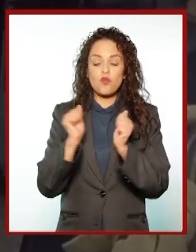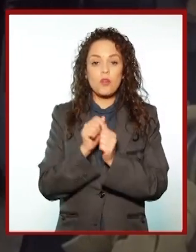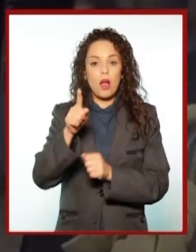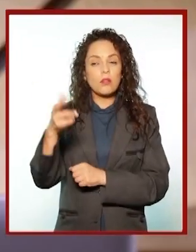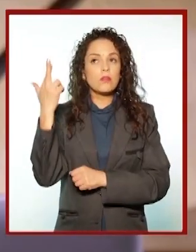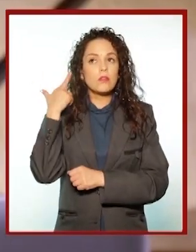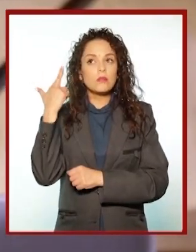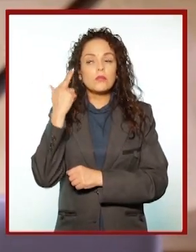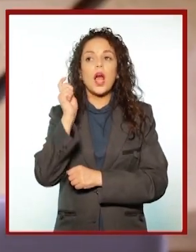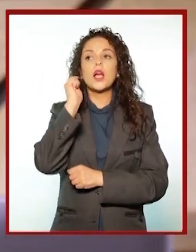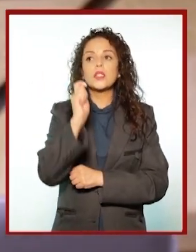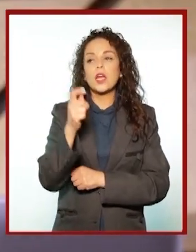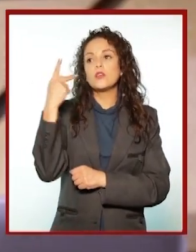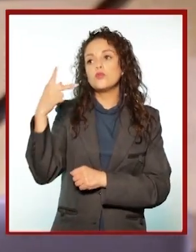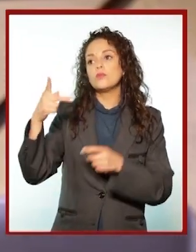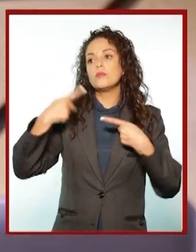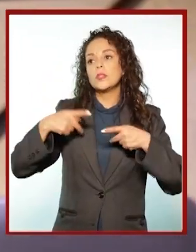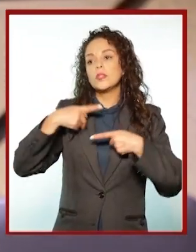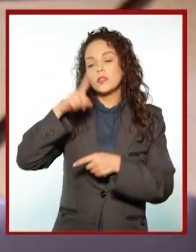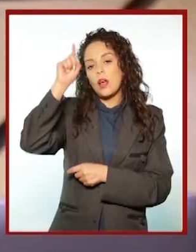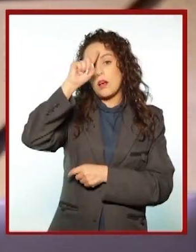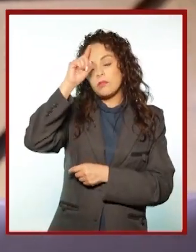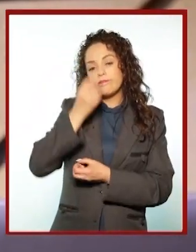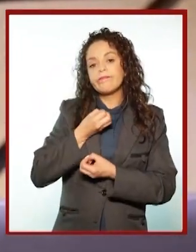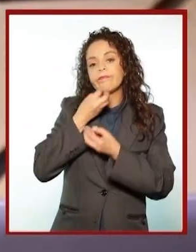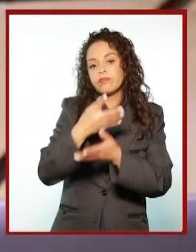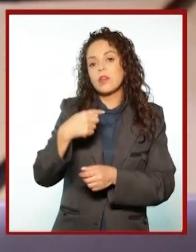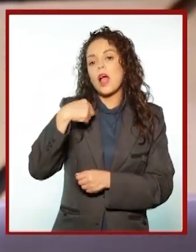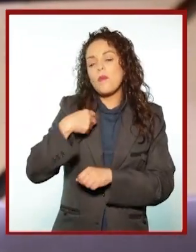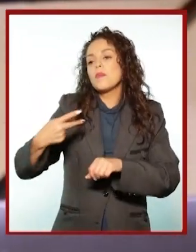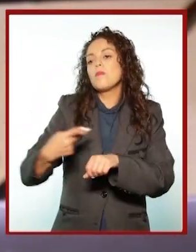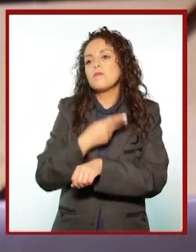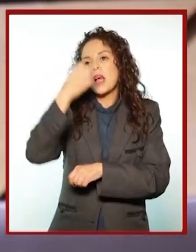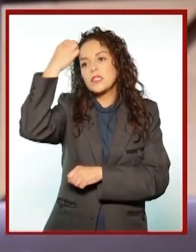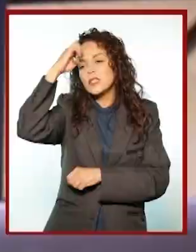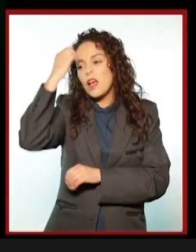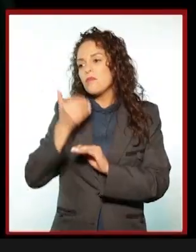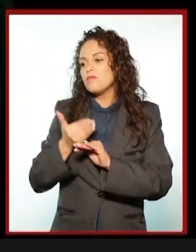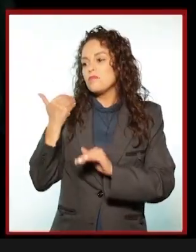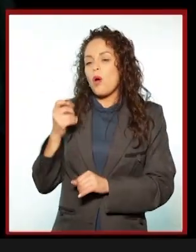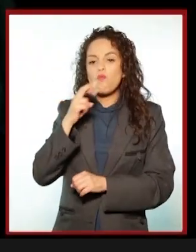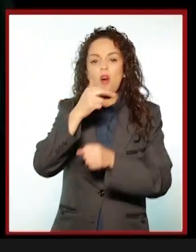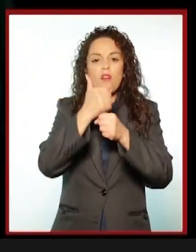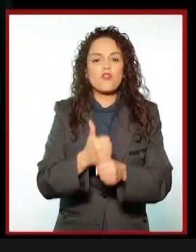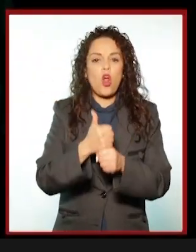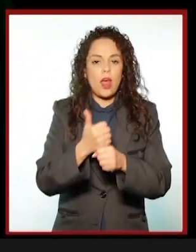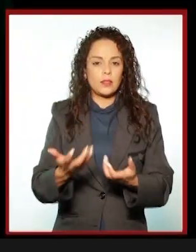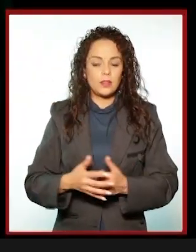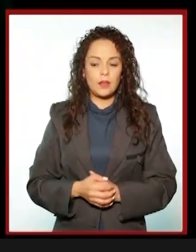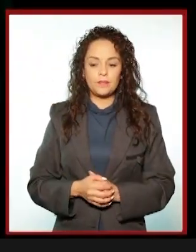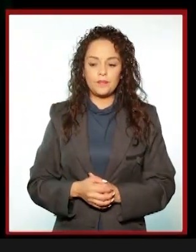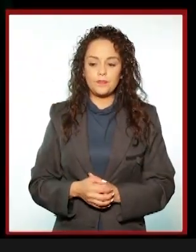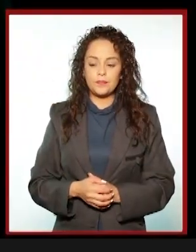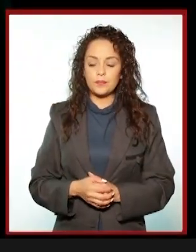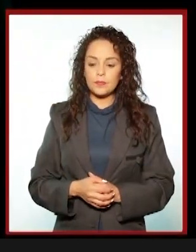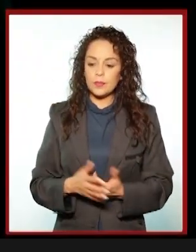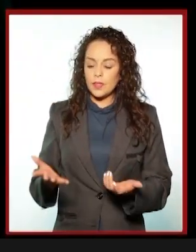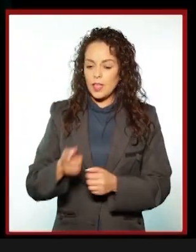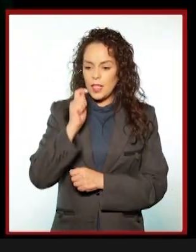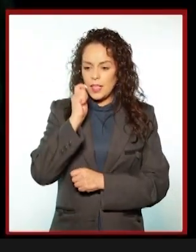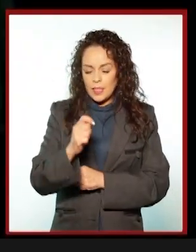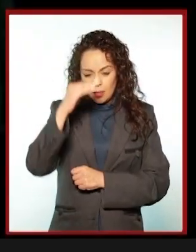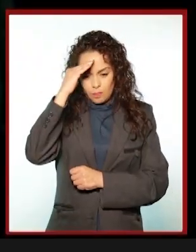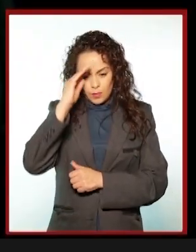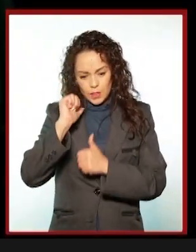relatos. ¿Tú cómo crees que este tipo de proyectos puede ayudar a resolver la violencia de género? Yo creo que más que incluso